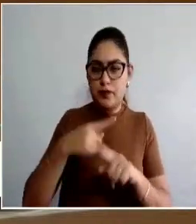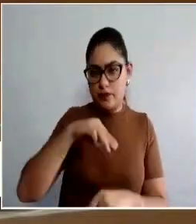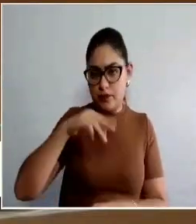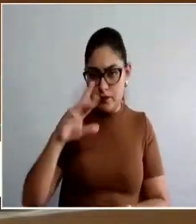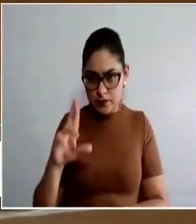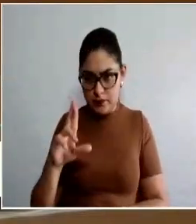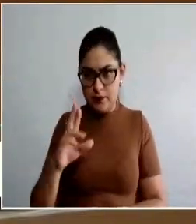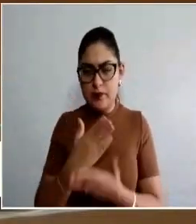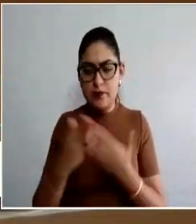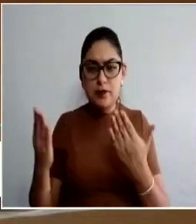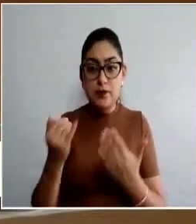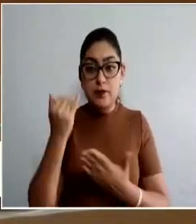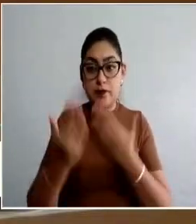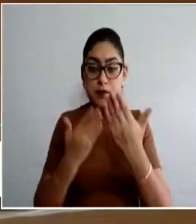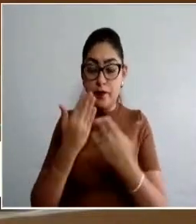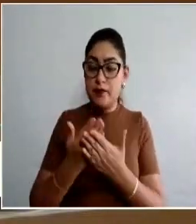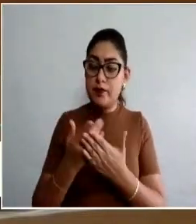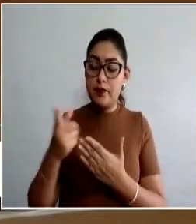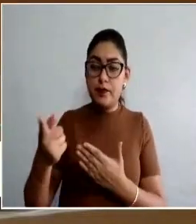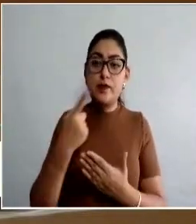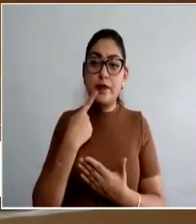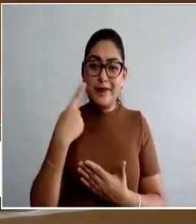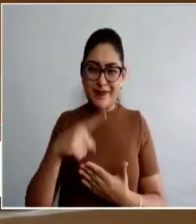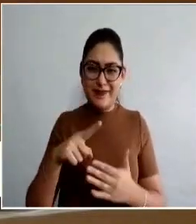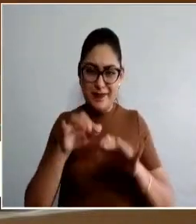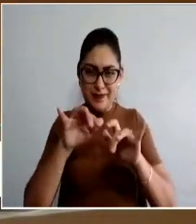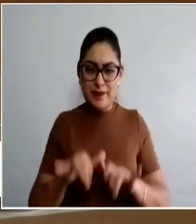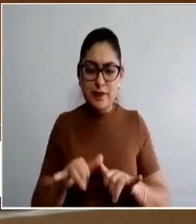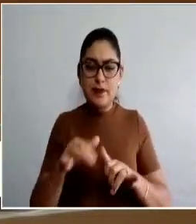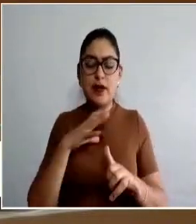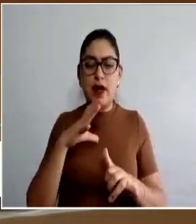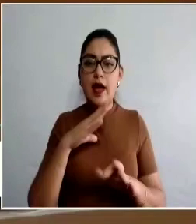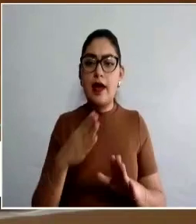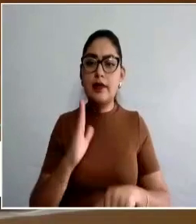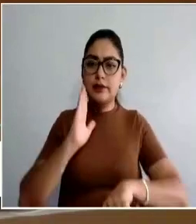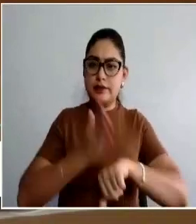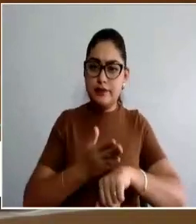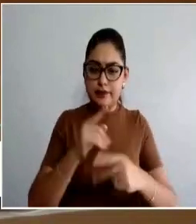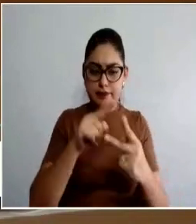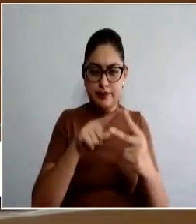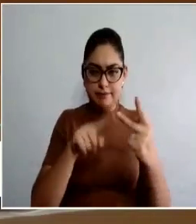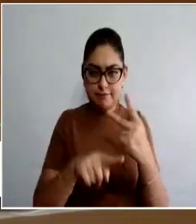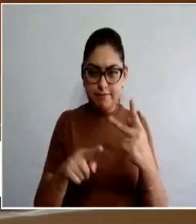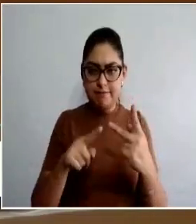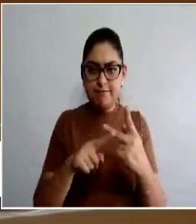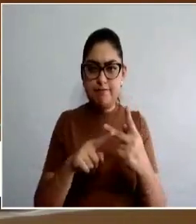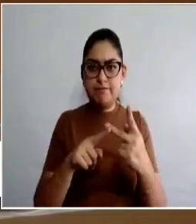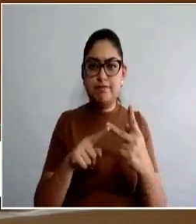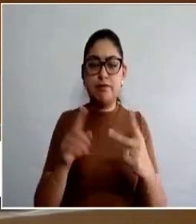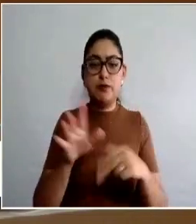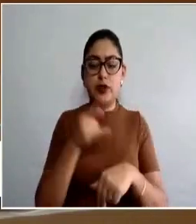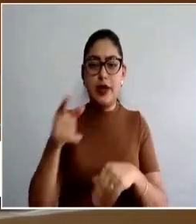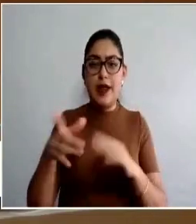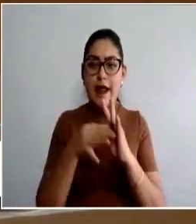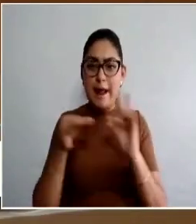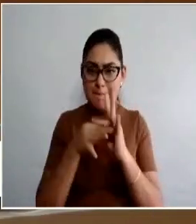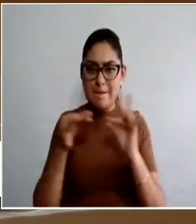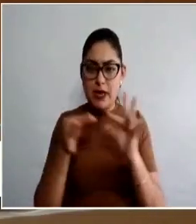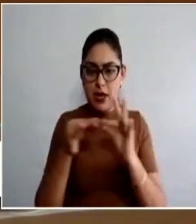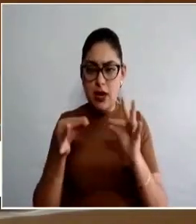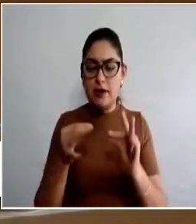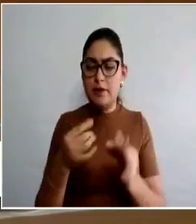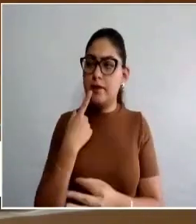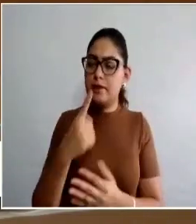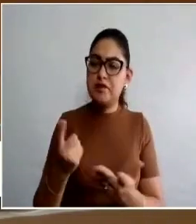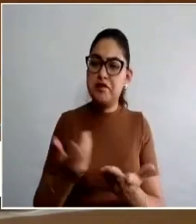materia de impugnación las dos conclusiones sancionatorias en razón de la inoperancia de los argumentos que expone el apelante Pues omitió a sustentar razones